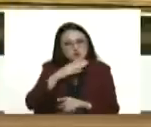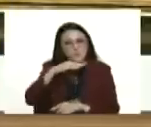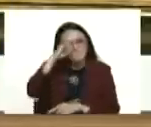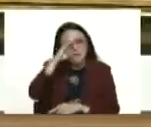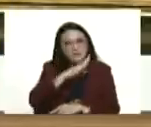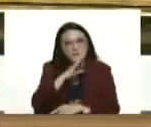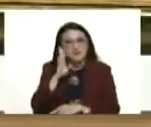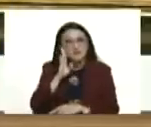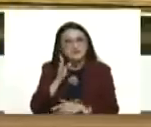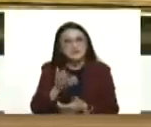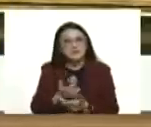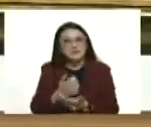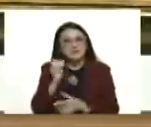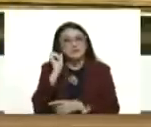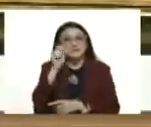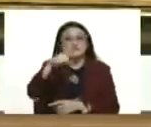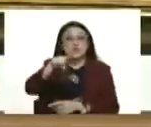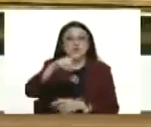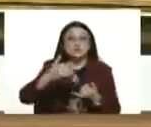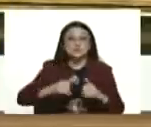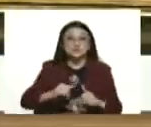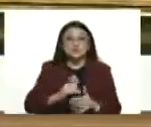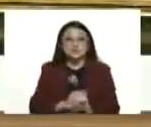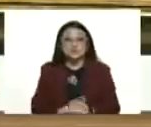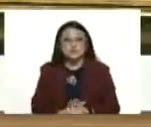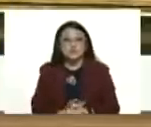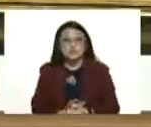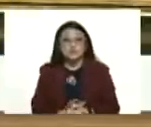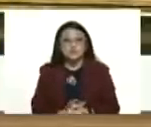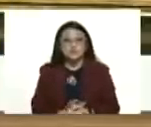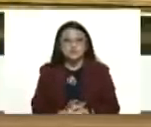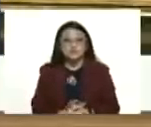padres, traicionaste a tus hijos,